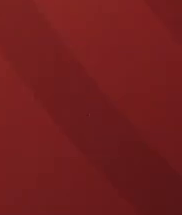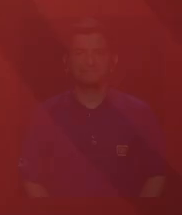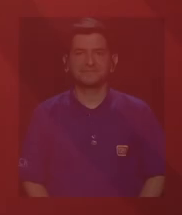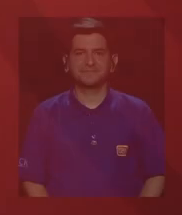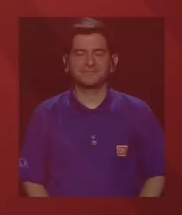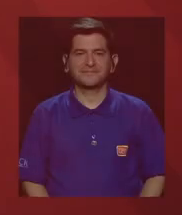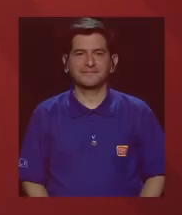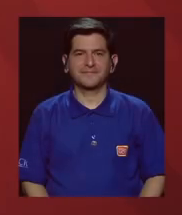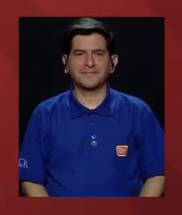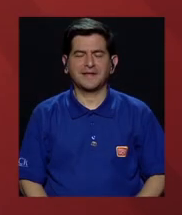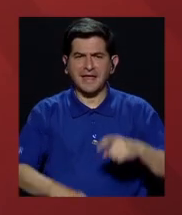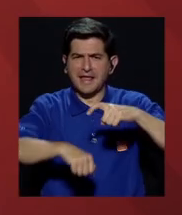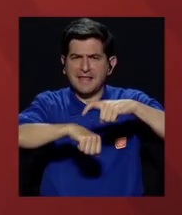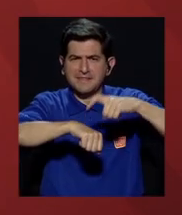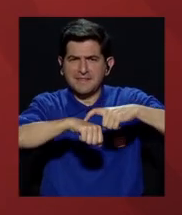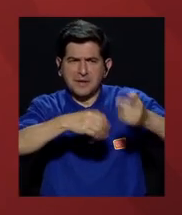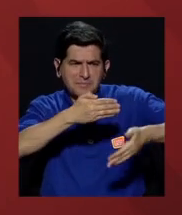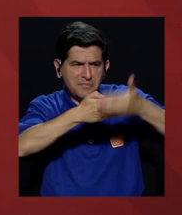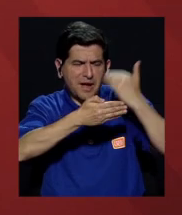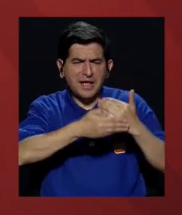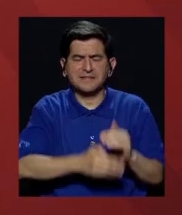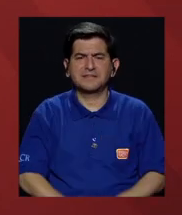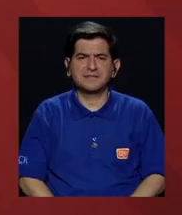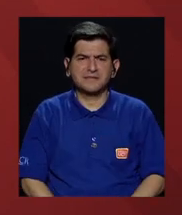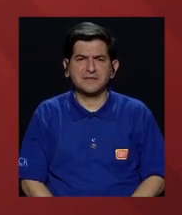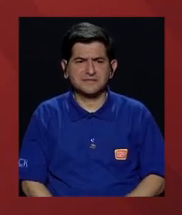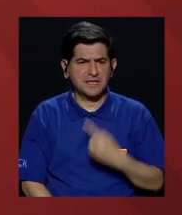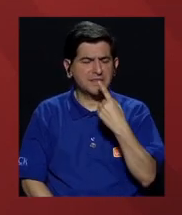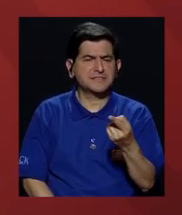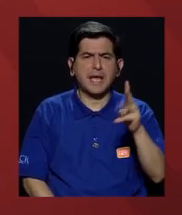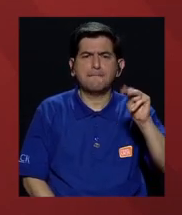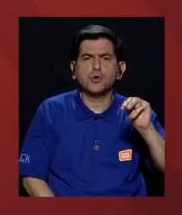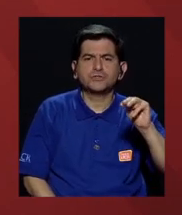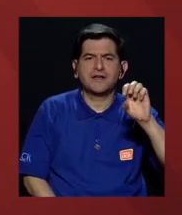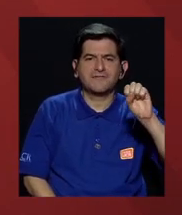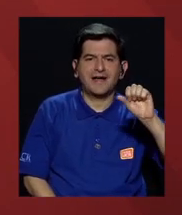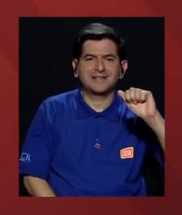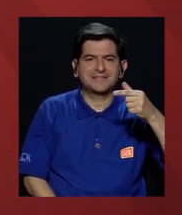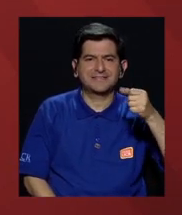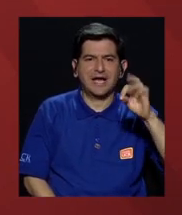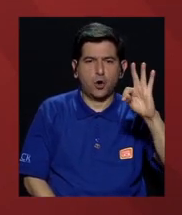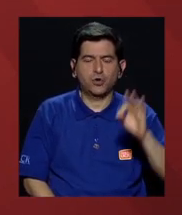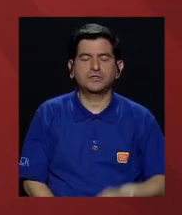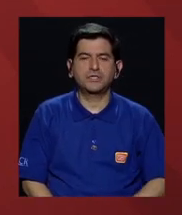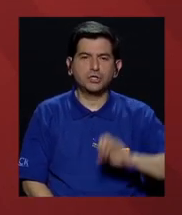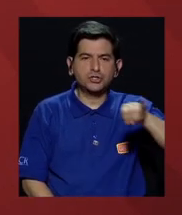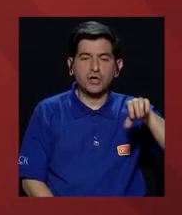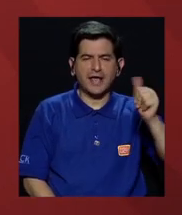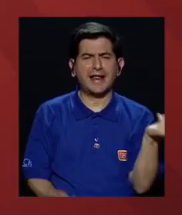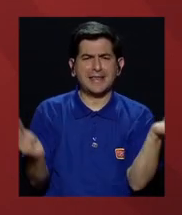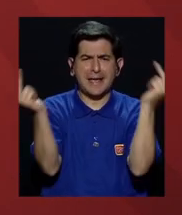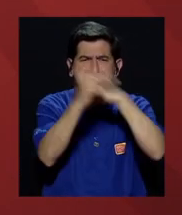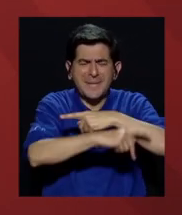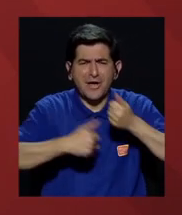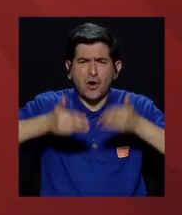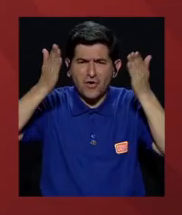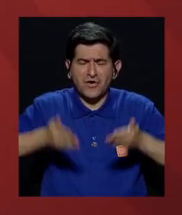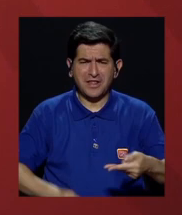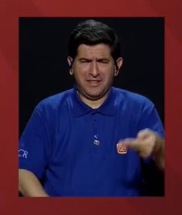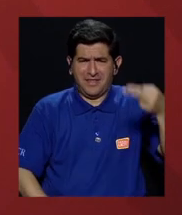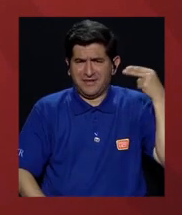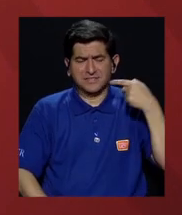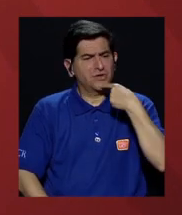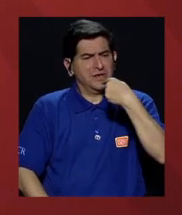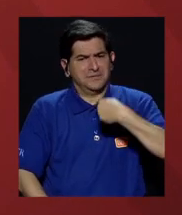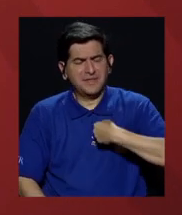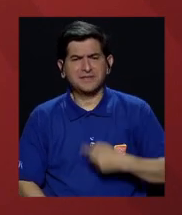hace un tiempo casualmente el día de le decía mucho el alza coste johnny araya es el candidato de la historia y ya